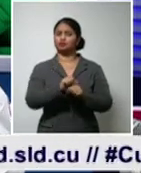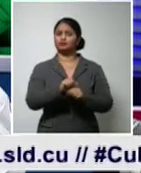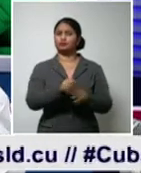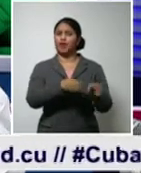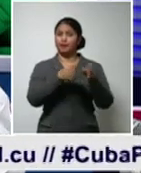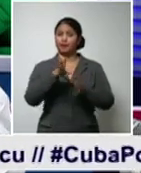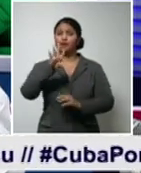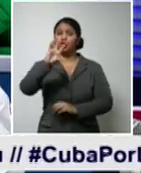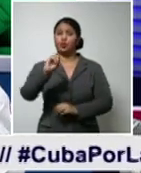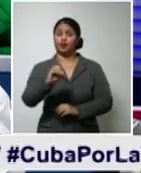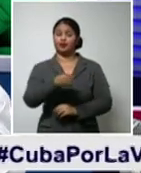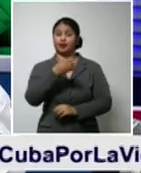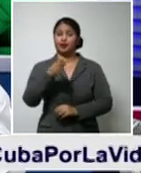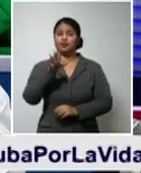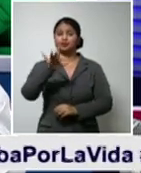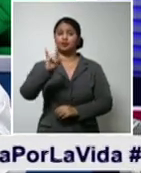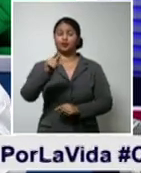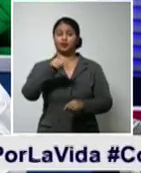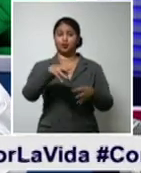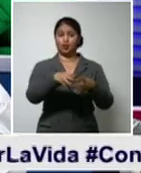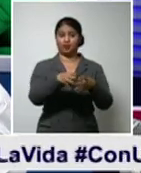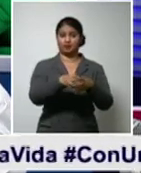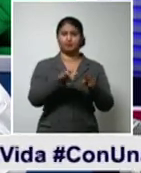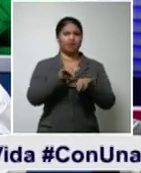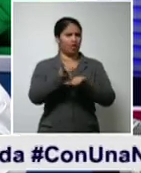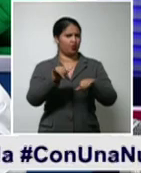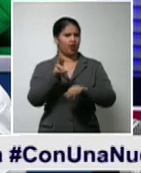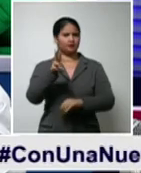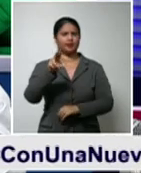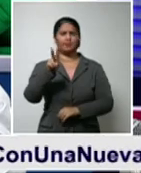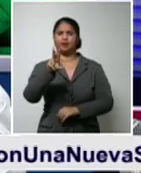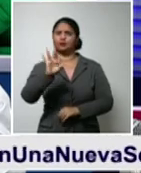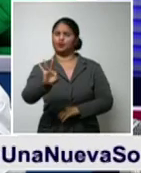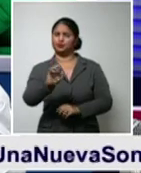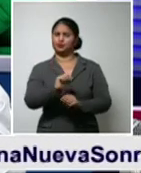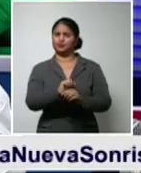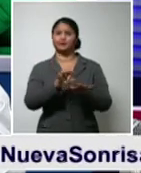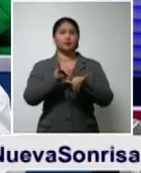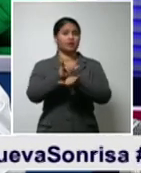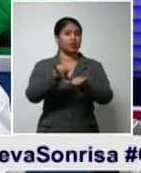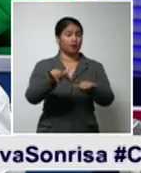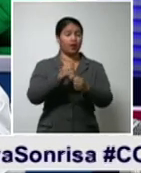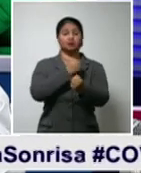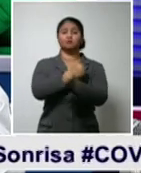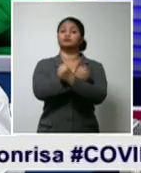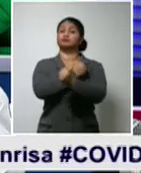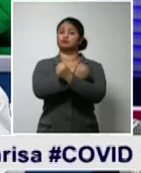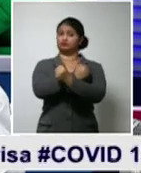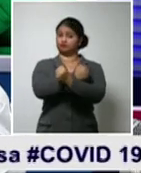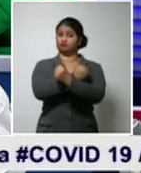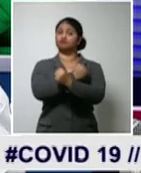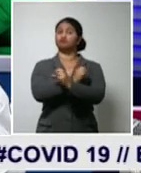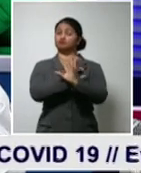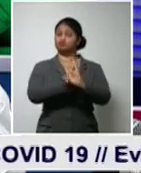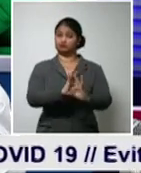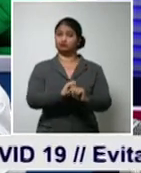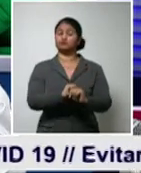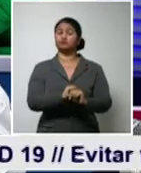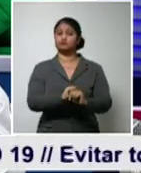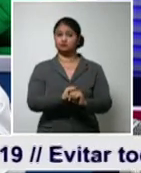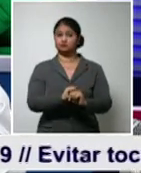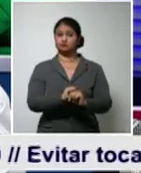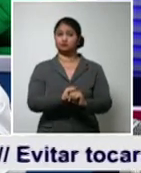59 y un grupo de extremo riesgo por las complicaciones que puede hacer y que hace muchas